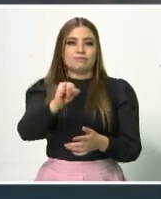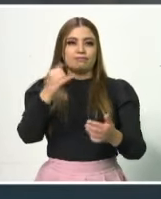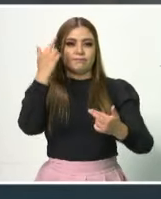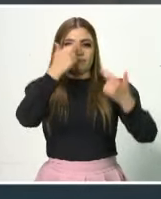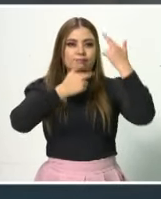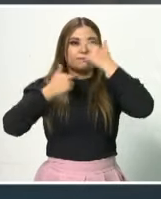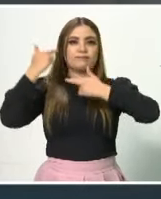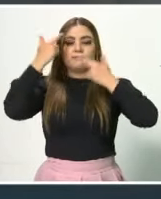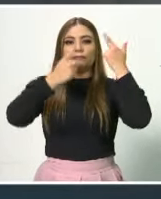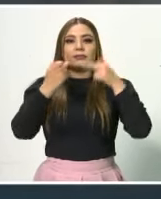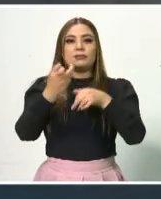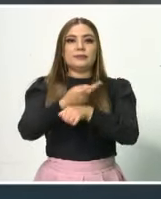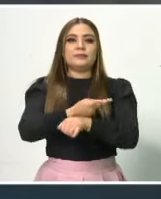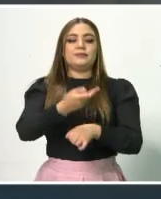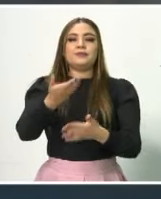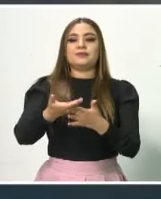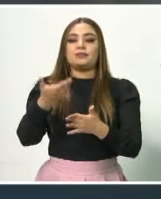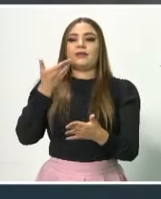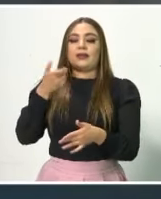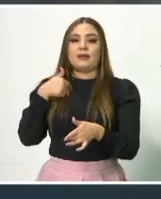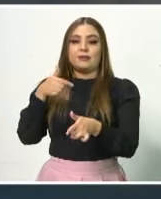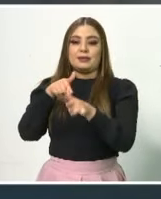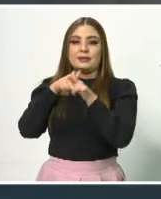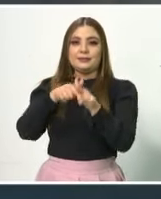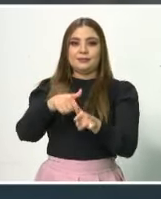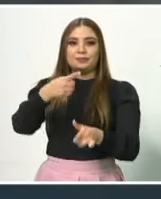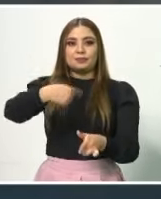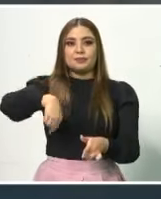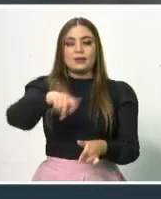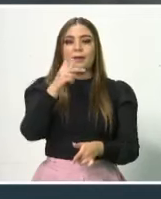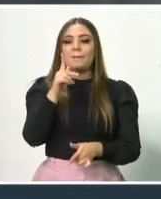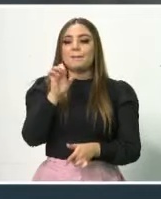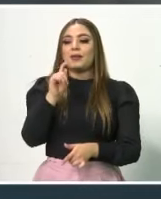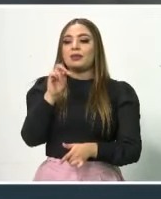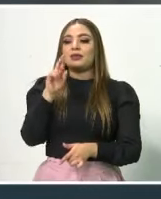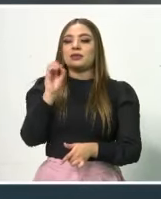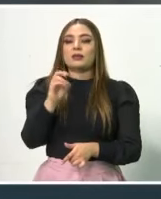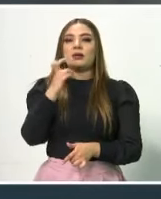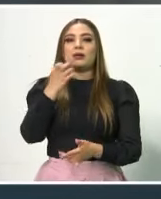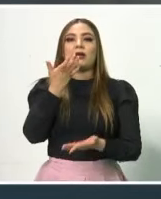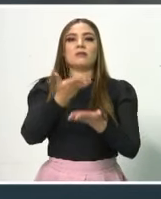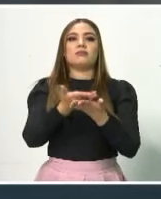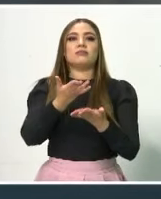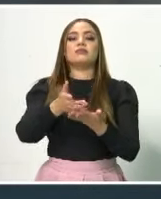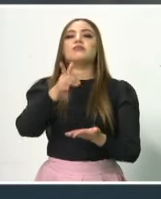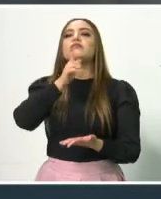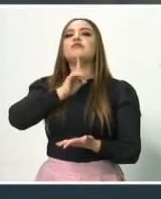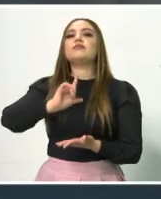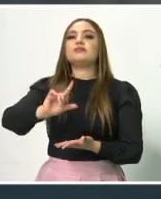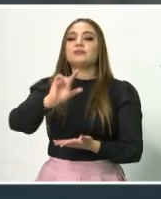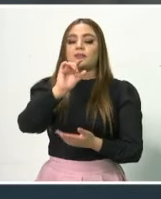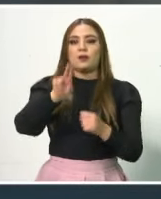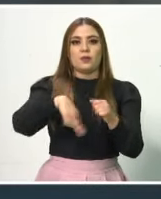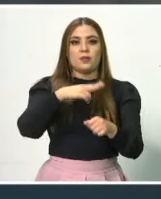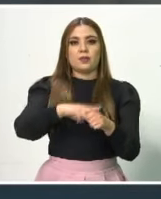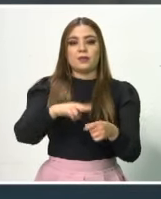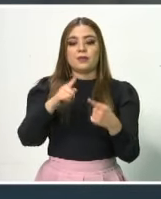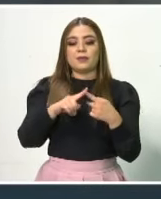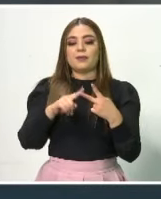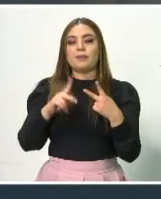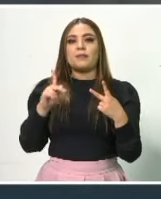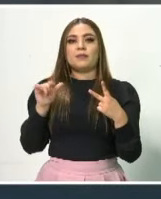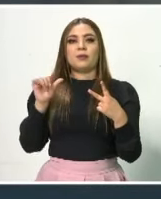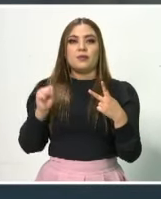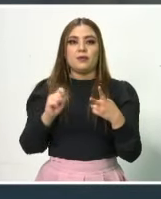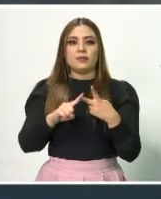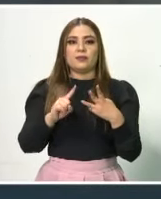su desarrollo. Antes de continuar con el reporte, Petrolaguna ofrece gasolina regular, plus y diésel al mejor precio